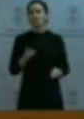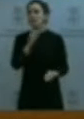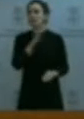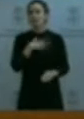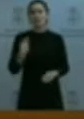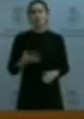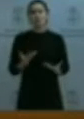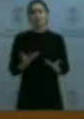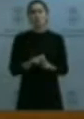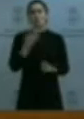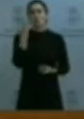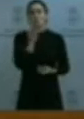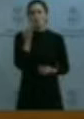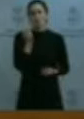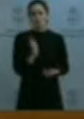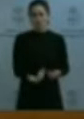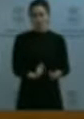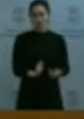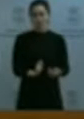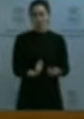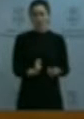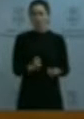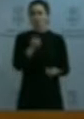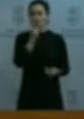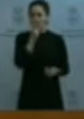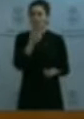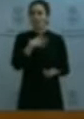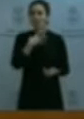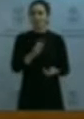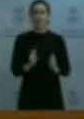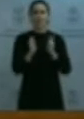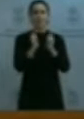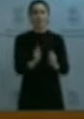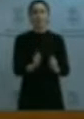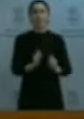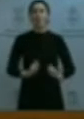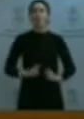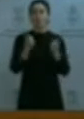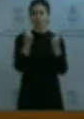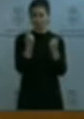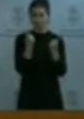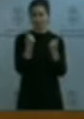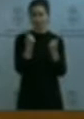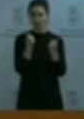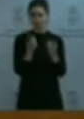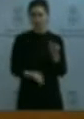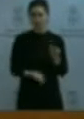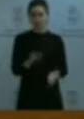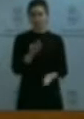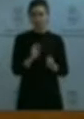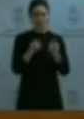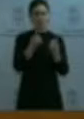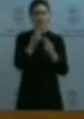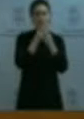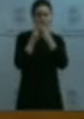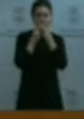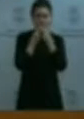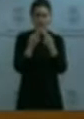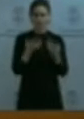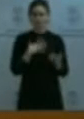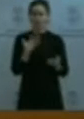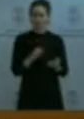los que pueden proporcionar los peritos oficiales, que son los que harán la peritación oficial, cada perito individualmente, con